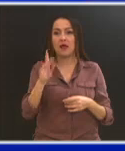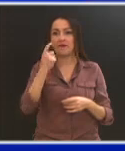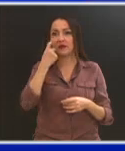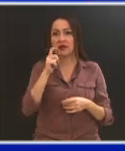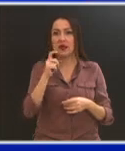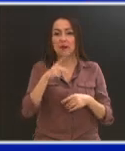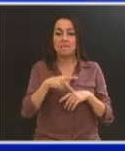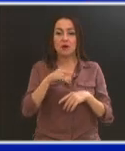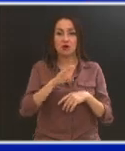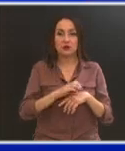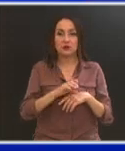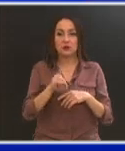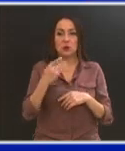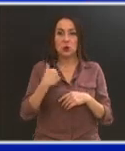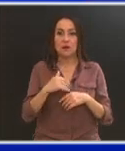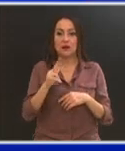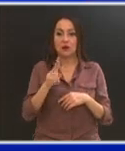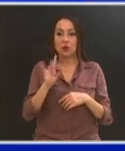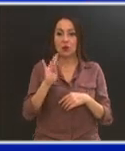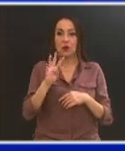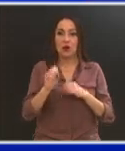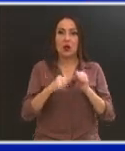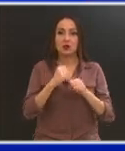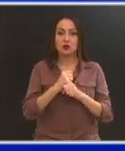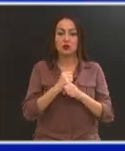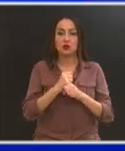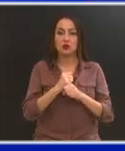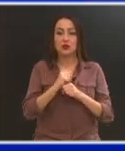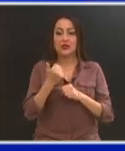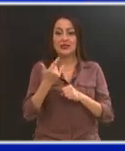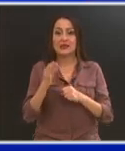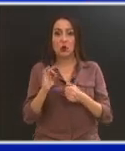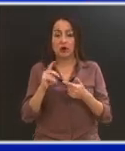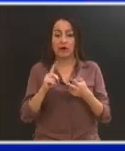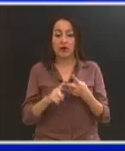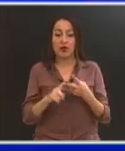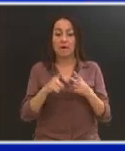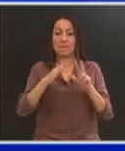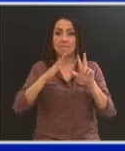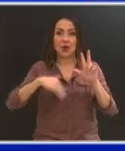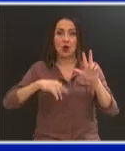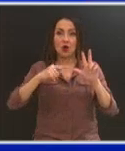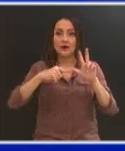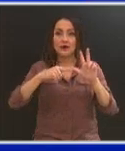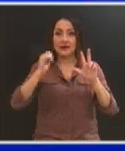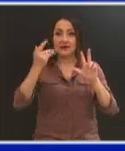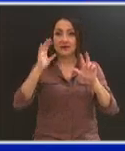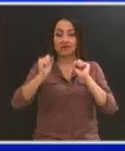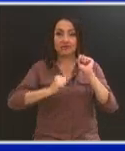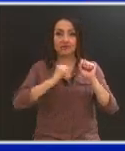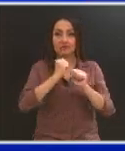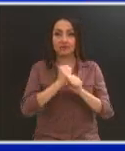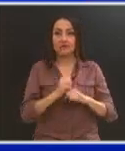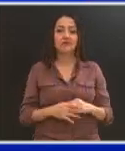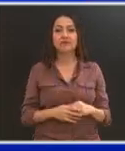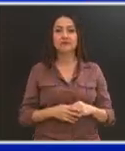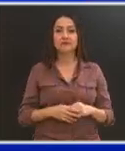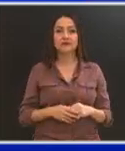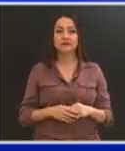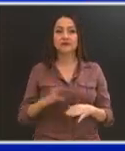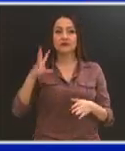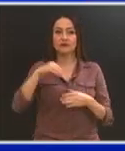de Pocosí. Es un hombre de 34 años de edad, otro de 19 y un menor de edad de 15 años, quienes estarían